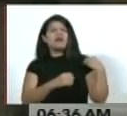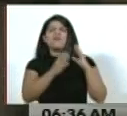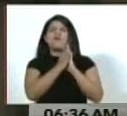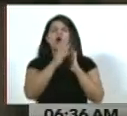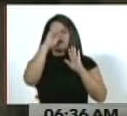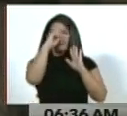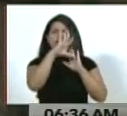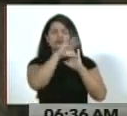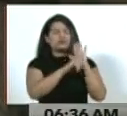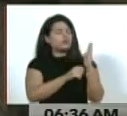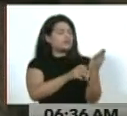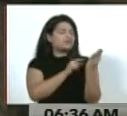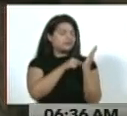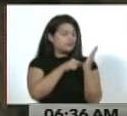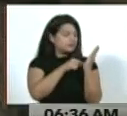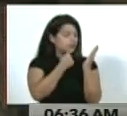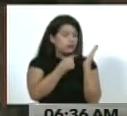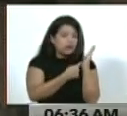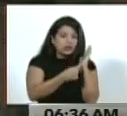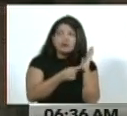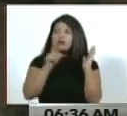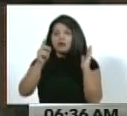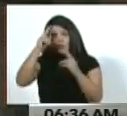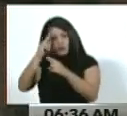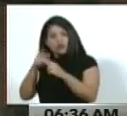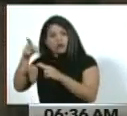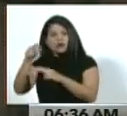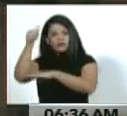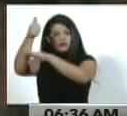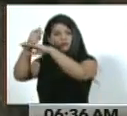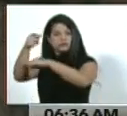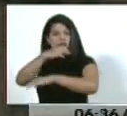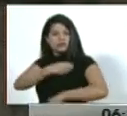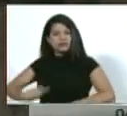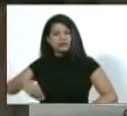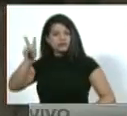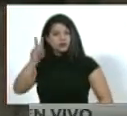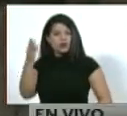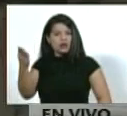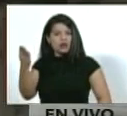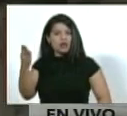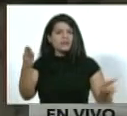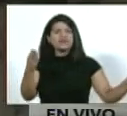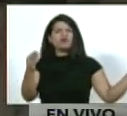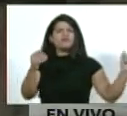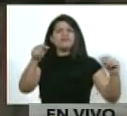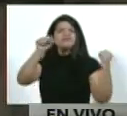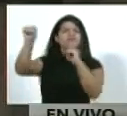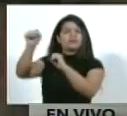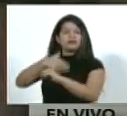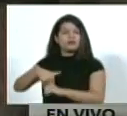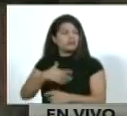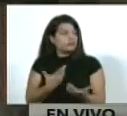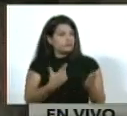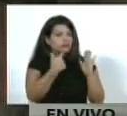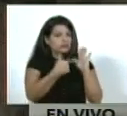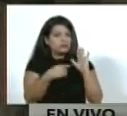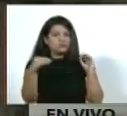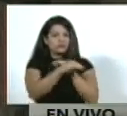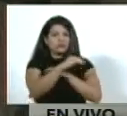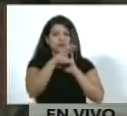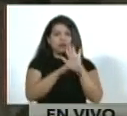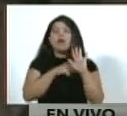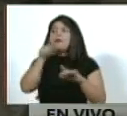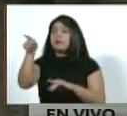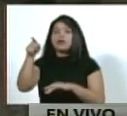vez al comandante en jefe de la Fuerza Armada Nacional Bolivariana cuando está en pleno ejercicio de sus funciones físicas, mentales